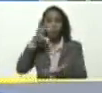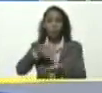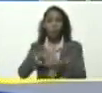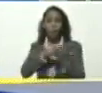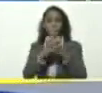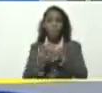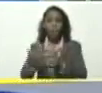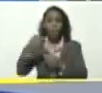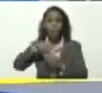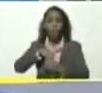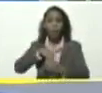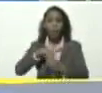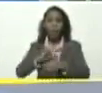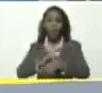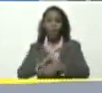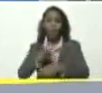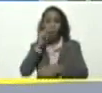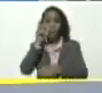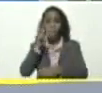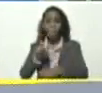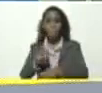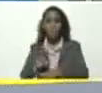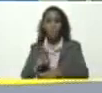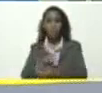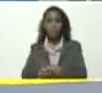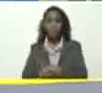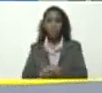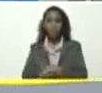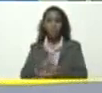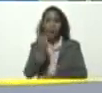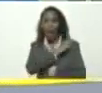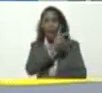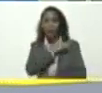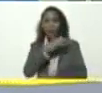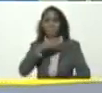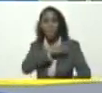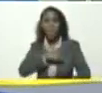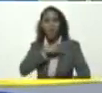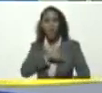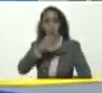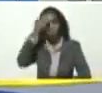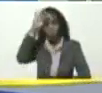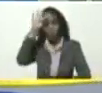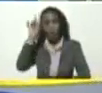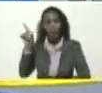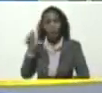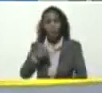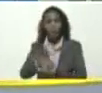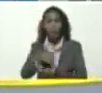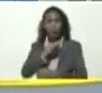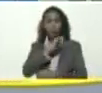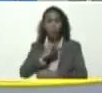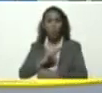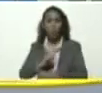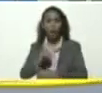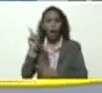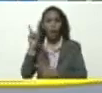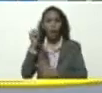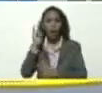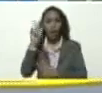Adentro, y el doctor Alain Olivo, jefe de la misión cubana en el estado Zulia. Allá están